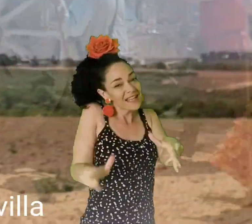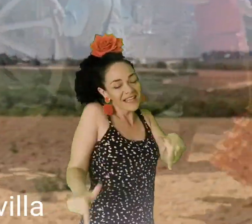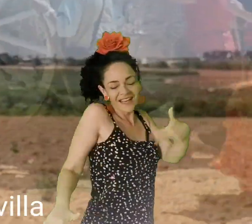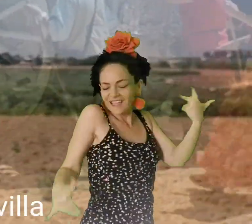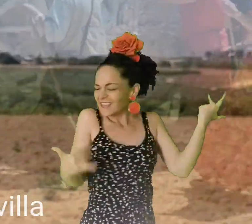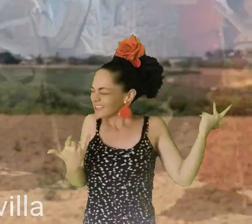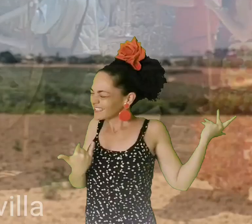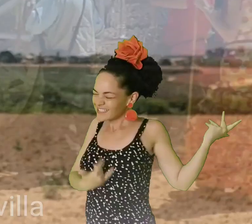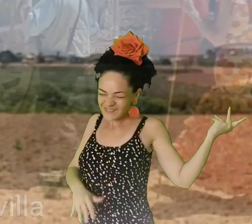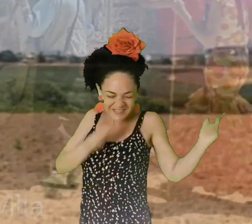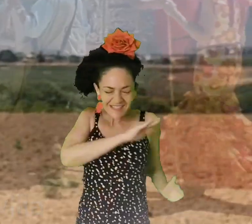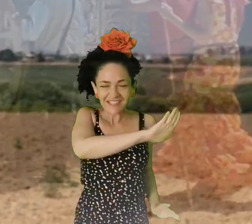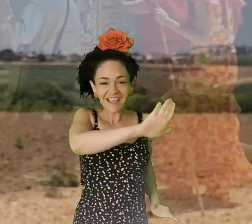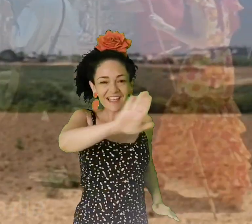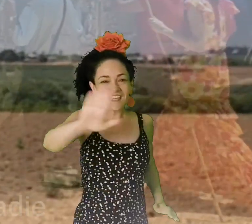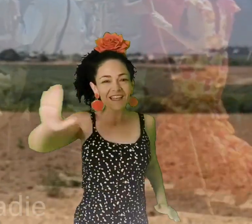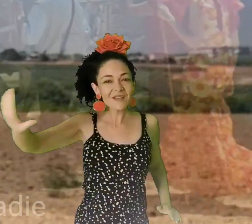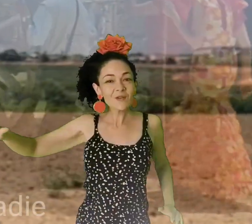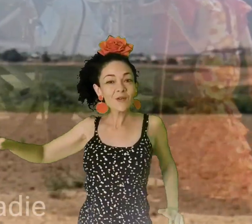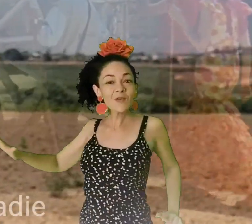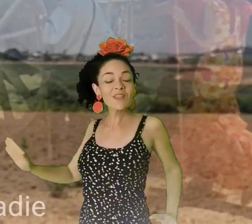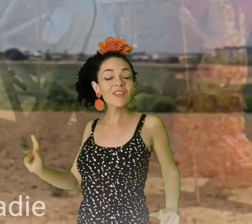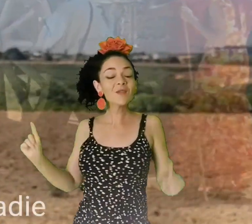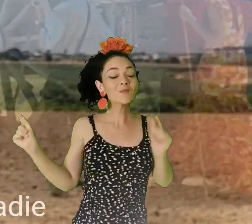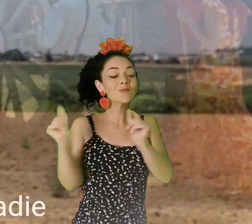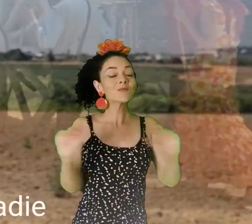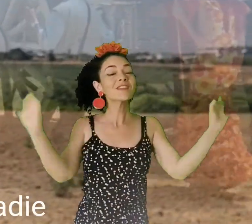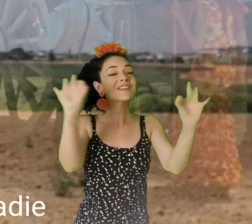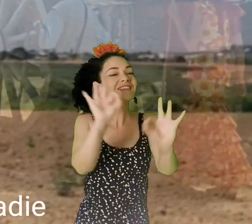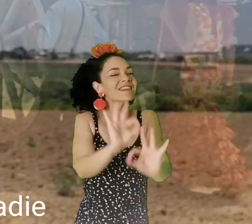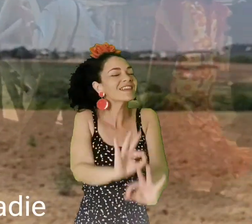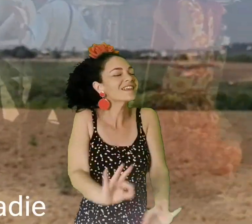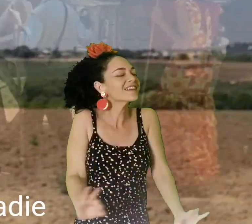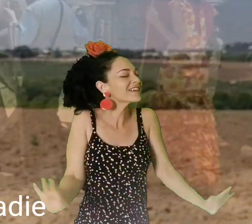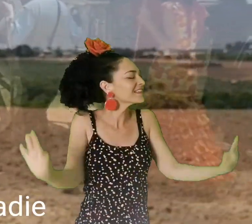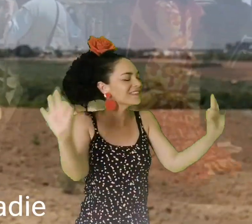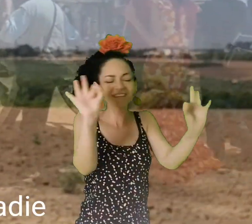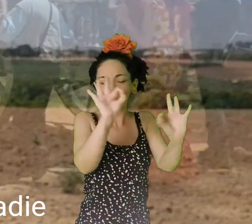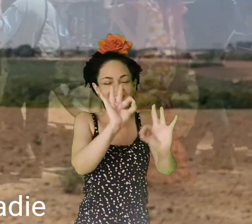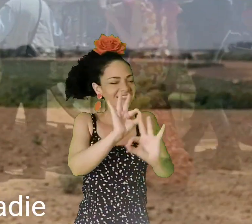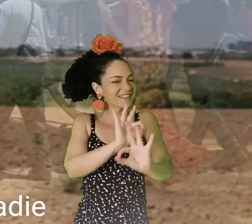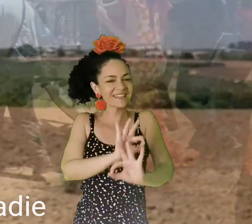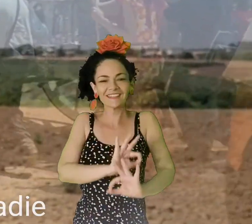la de Sevilla, que no lo discute nadie.